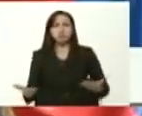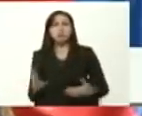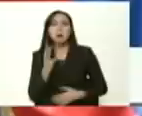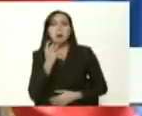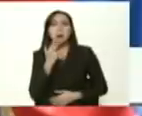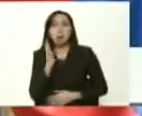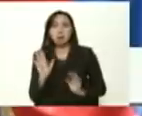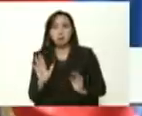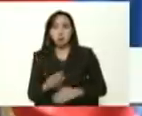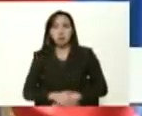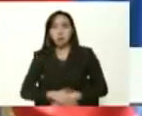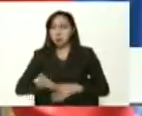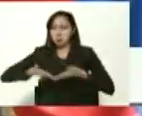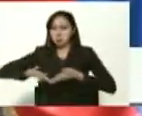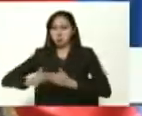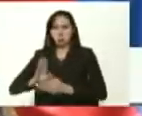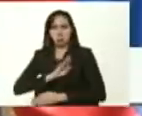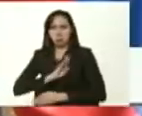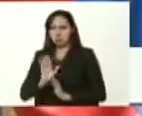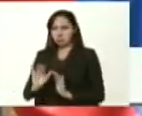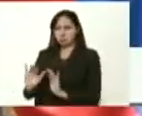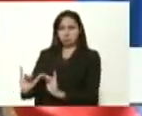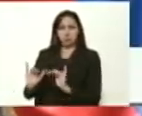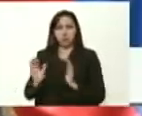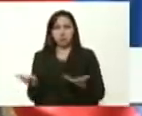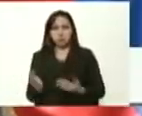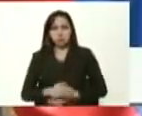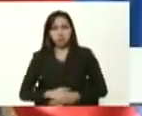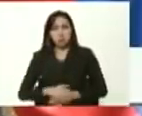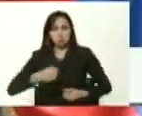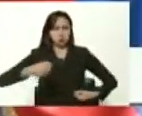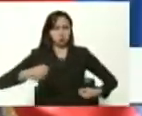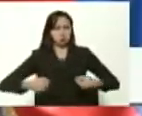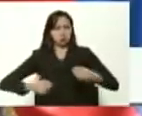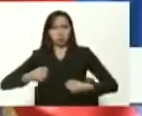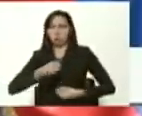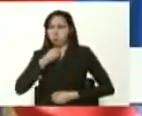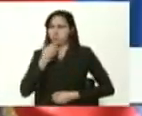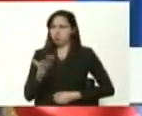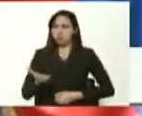ejemplo, yates, aviones, vehículos de alta gama,